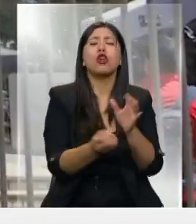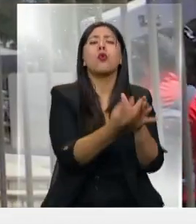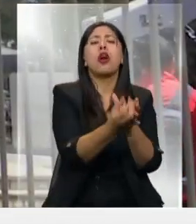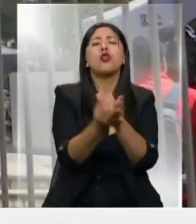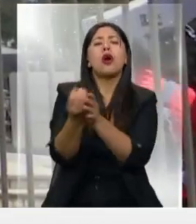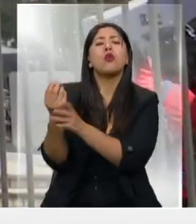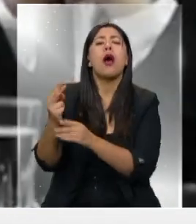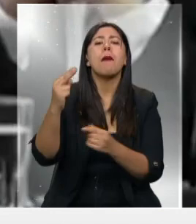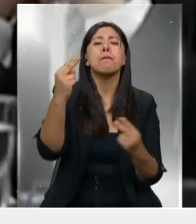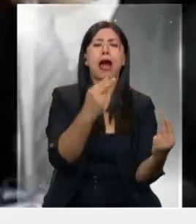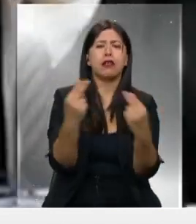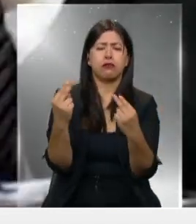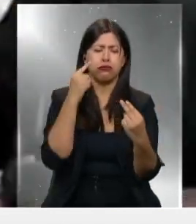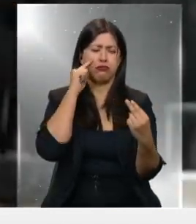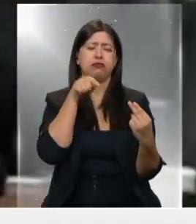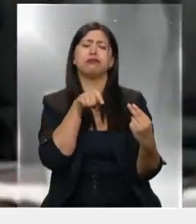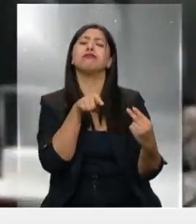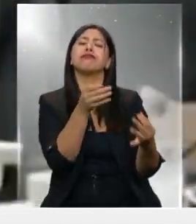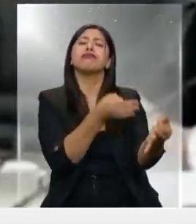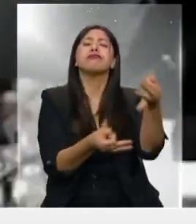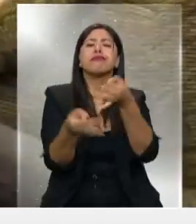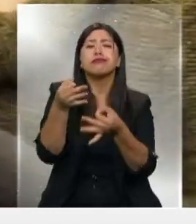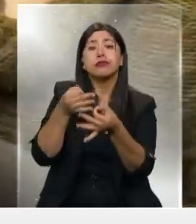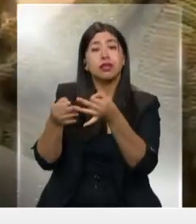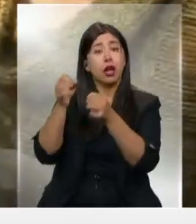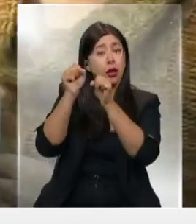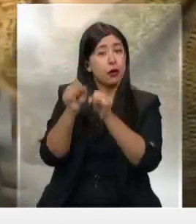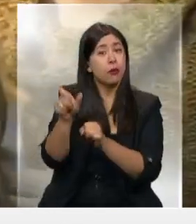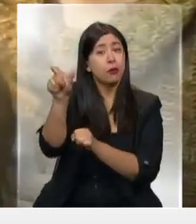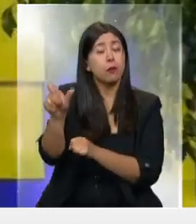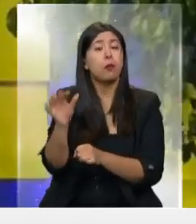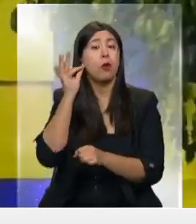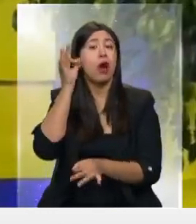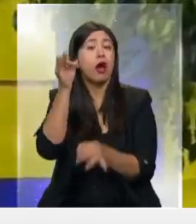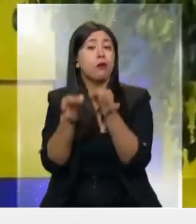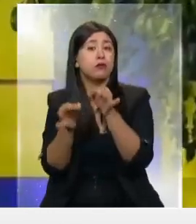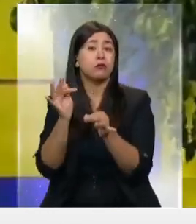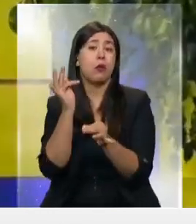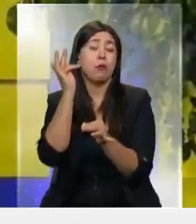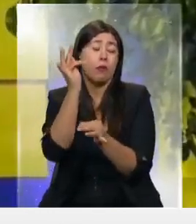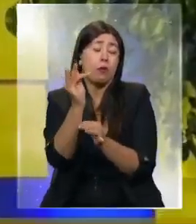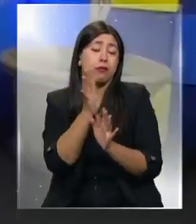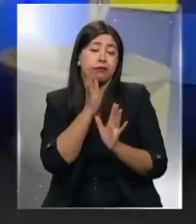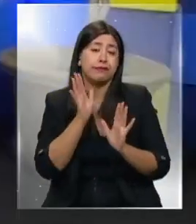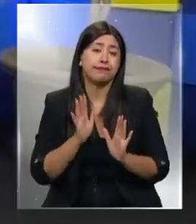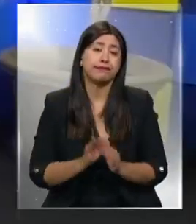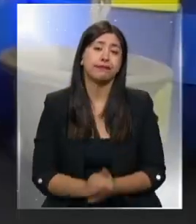indagatoria incluso podría terminar en una formalización de Katy Barriga en los próximos días.